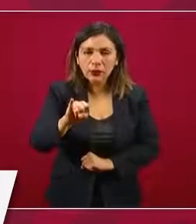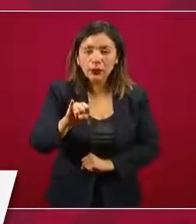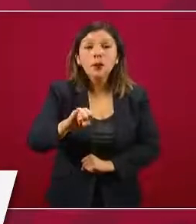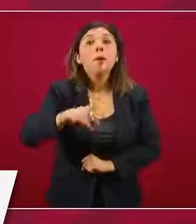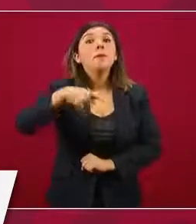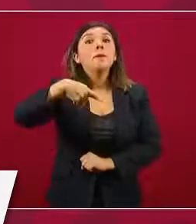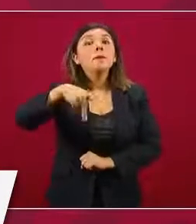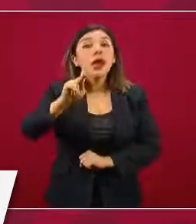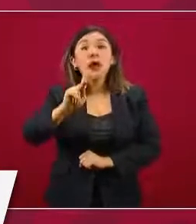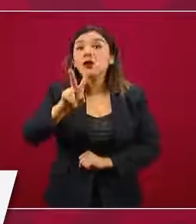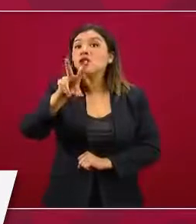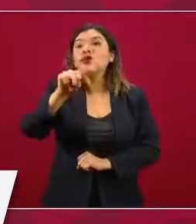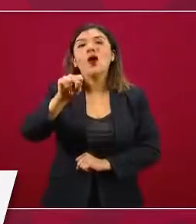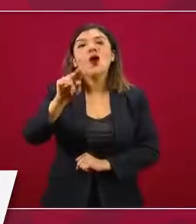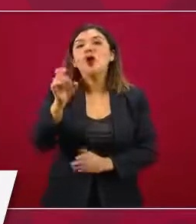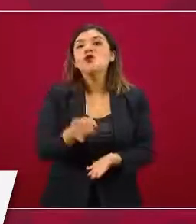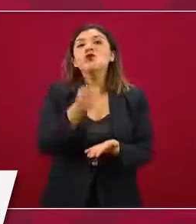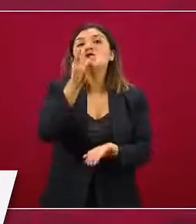pero no solo